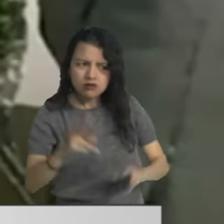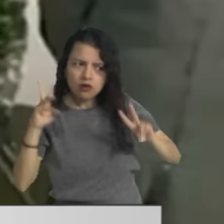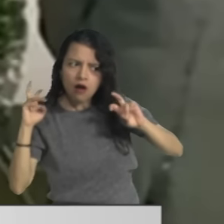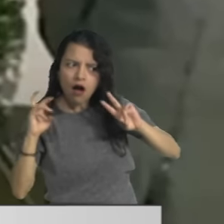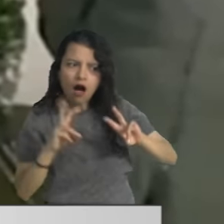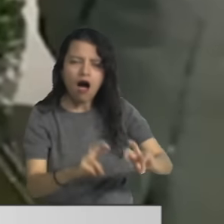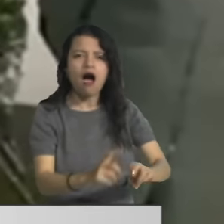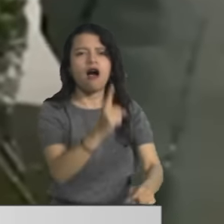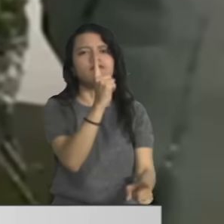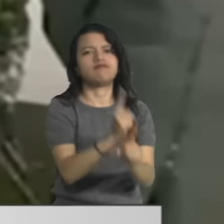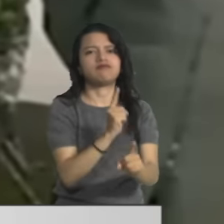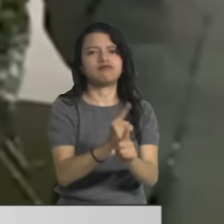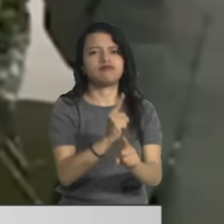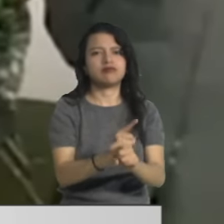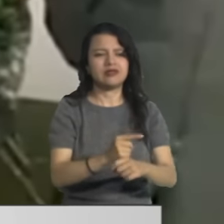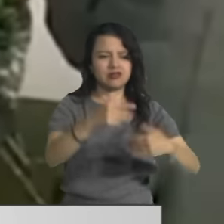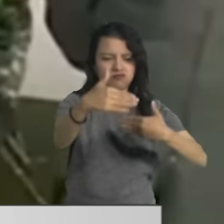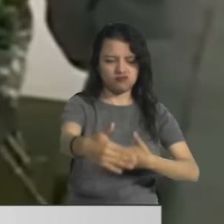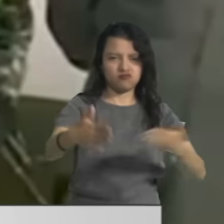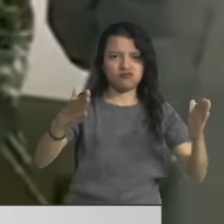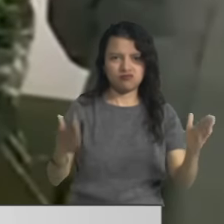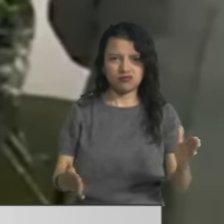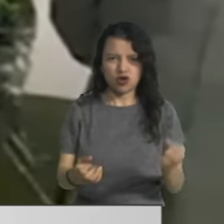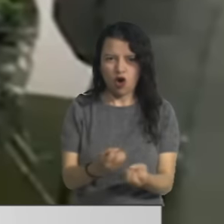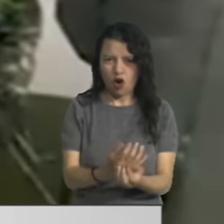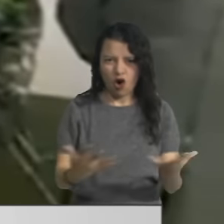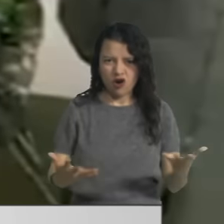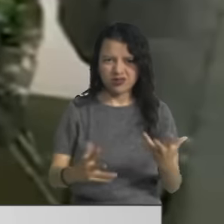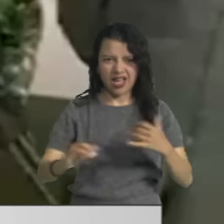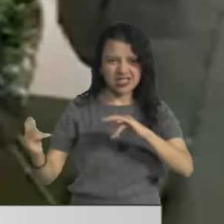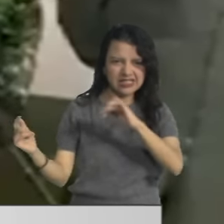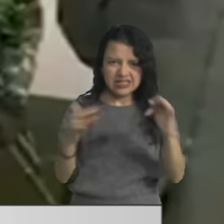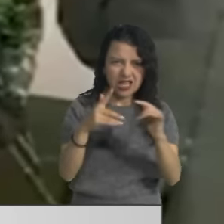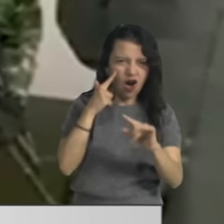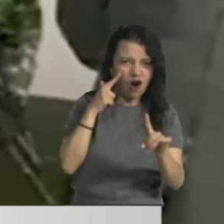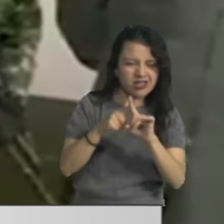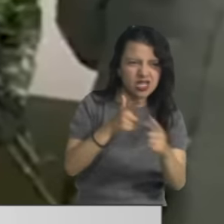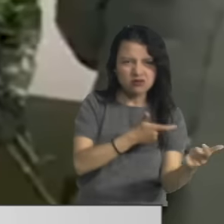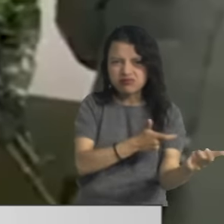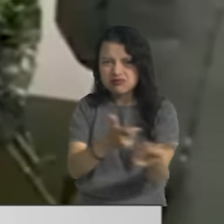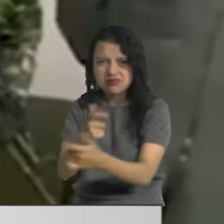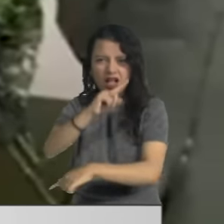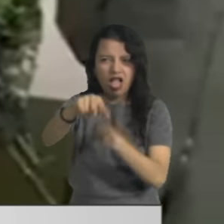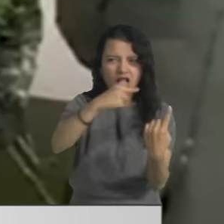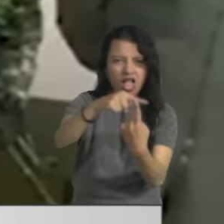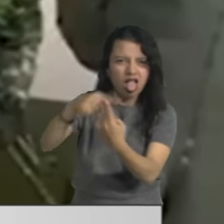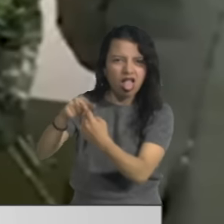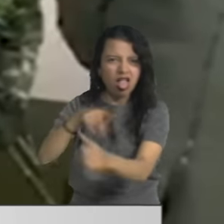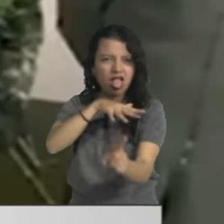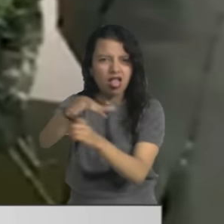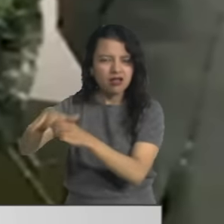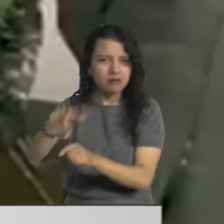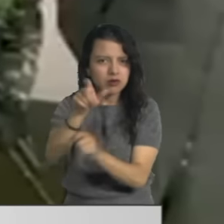a quienes se les logró recuperar un material importante de guerra, con la cual están generando